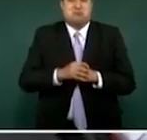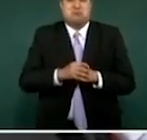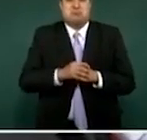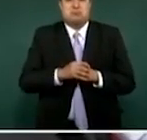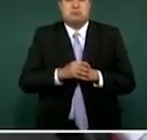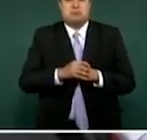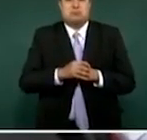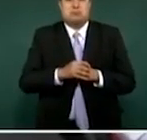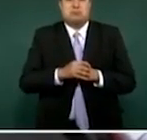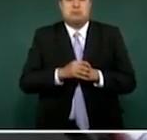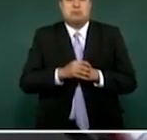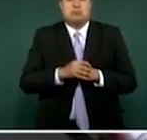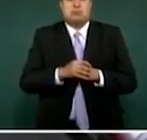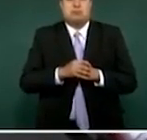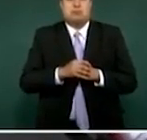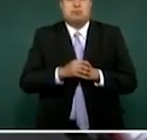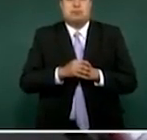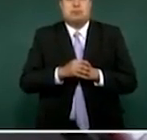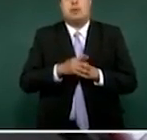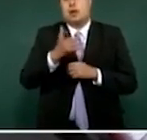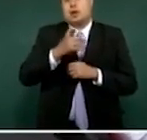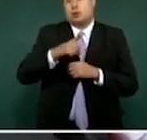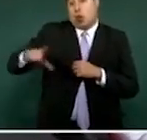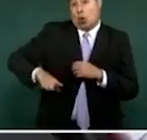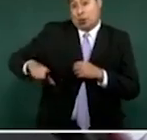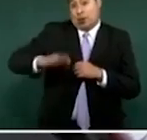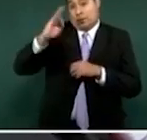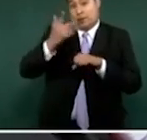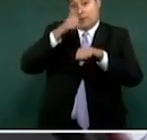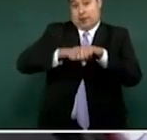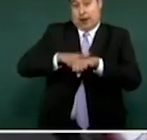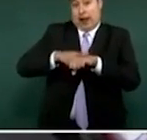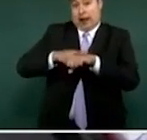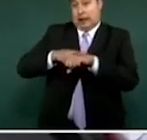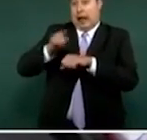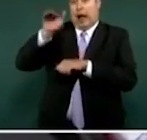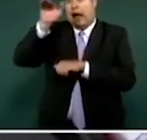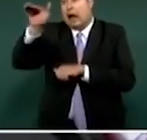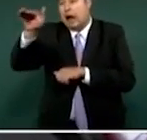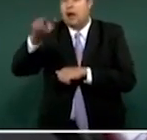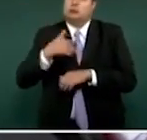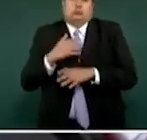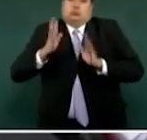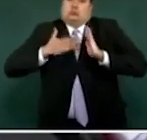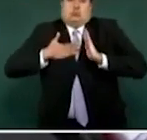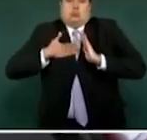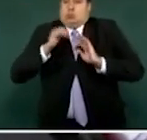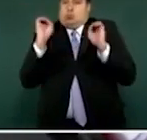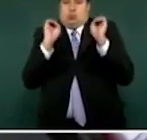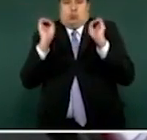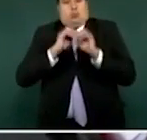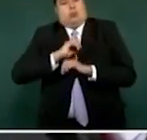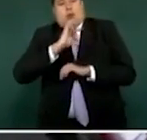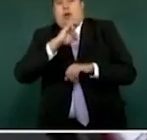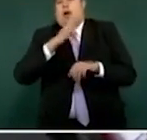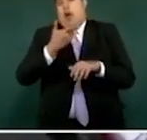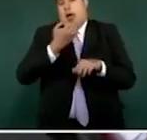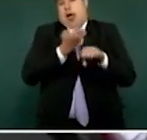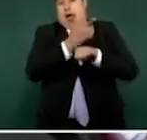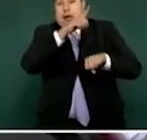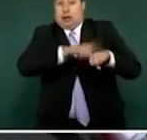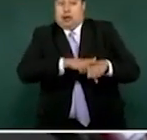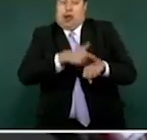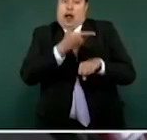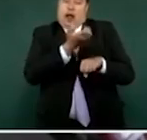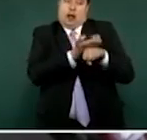donde cuando recurren a los gobiernos federales es un asunto de los estados. Cuando recurren al gobierno del estado, en cada